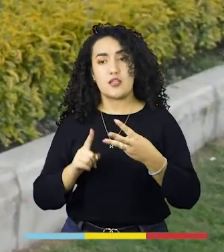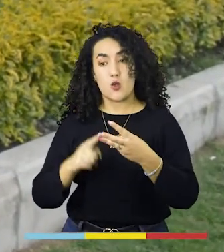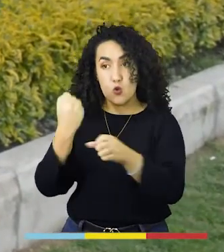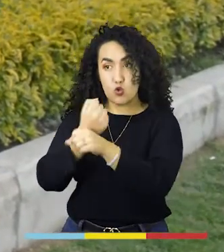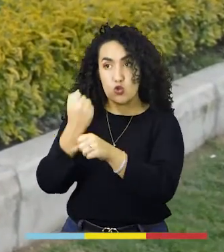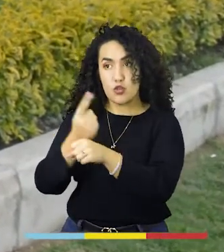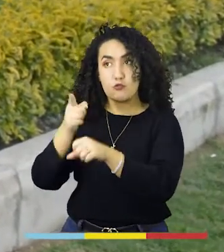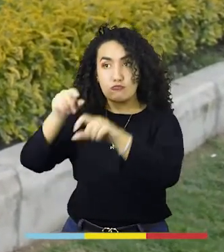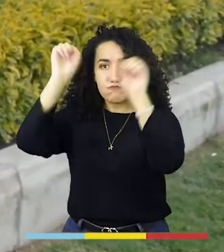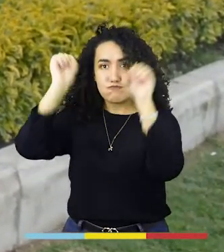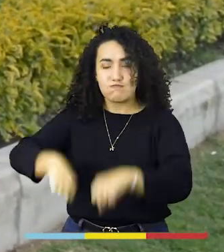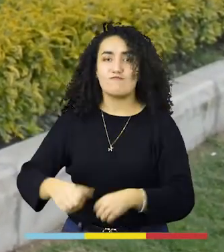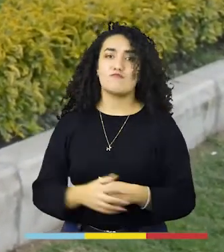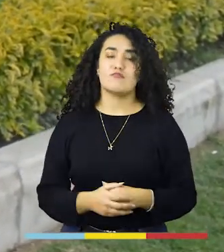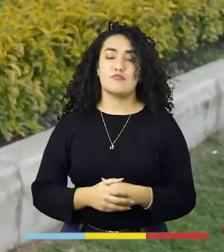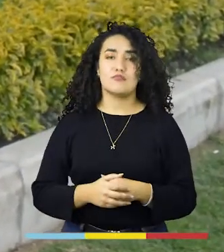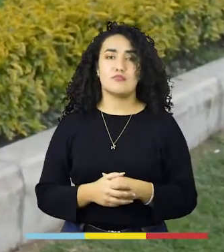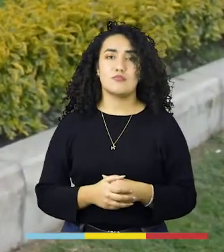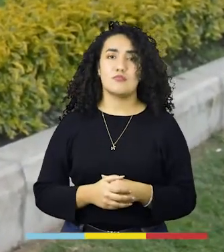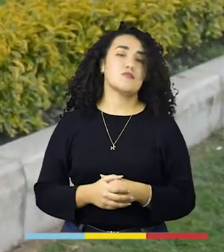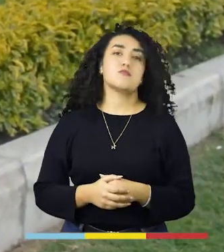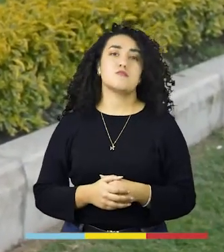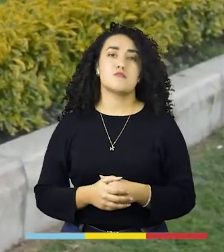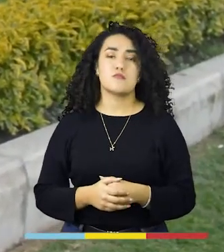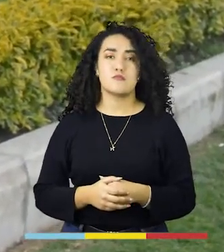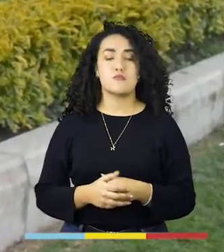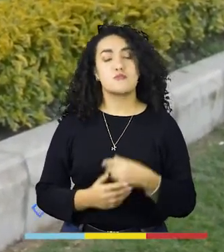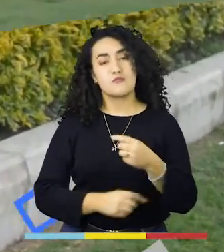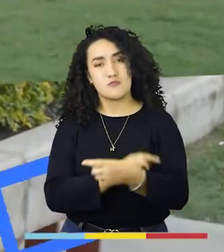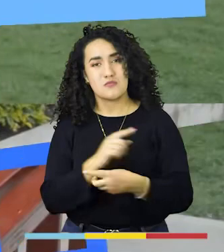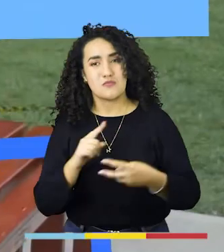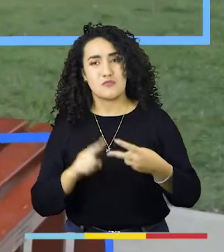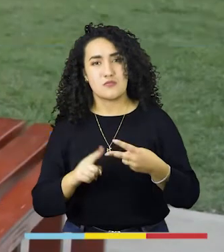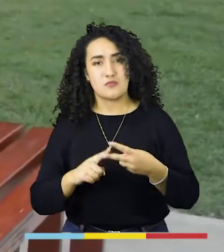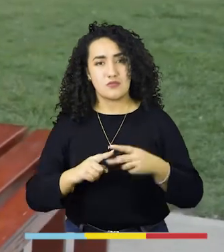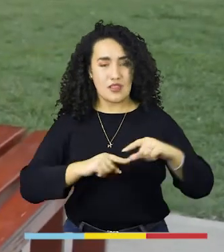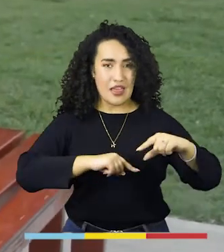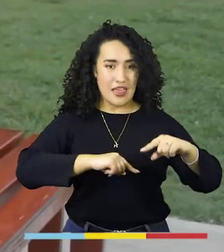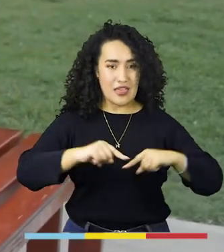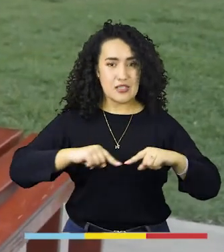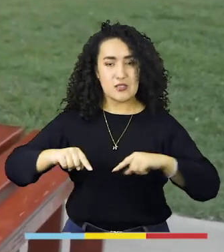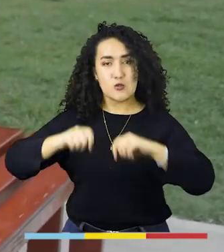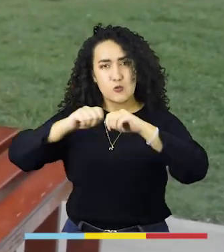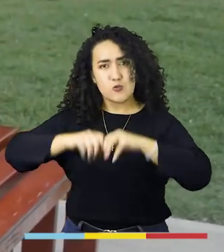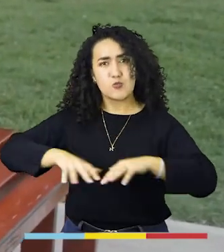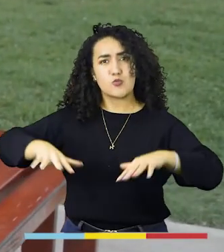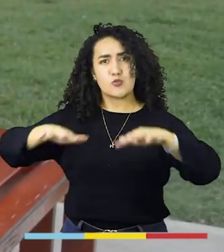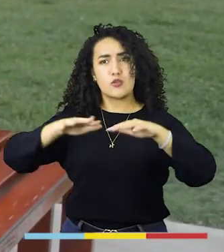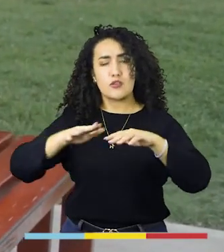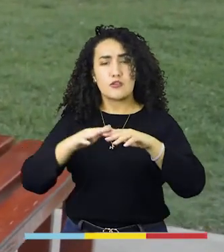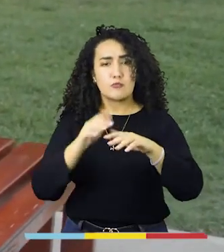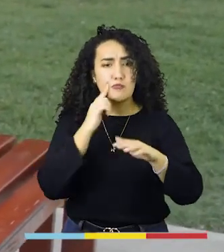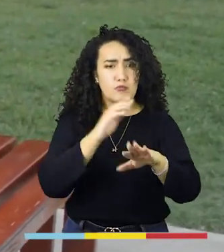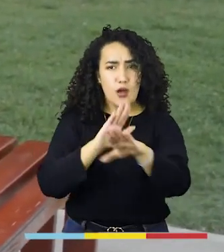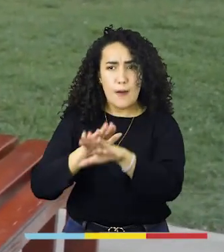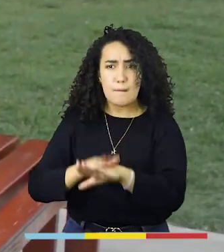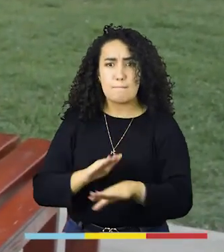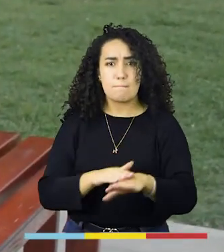y preguntas. Y por último, aprueba el trabajo. El segundo proceso es informe de gestión. En